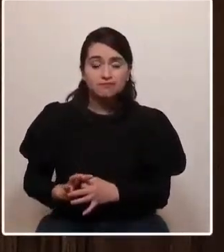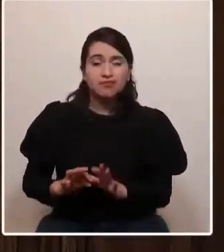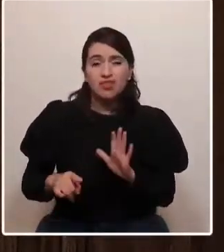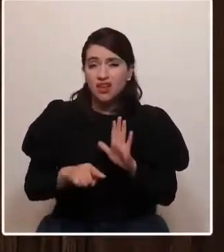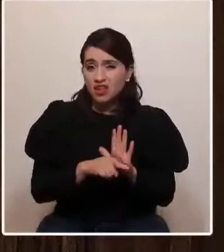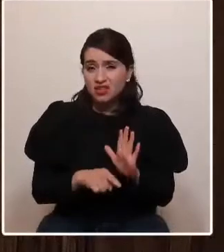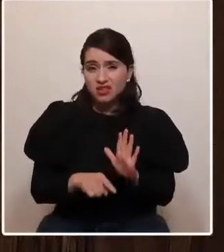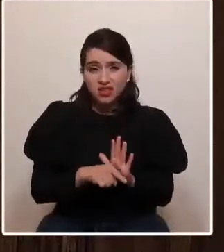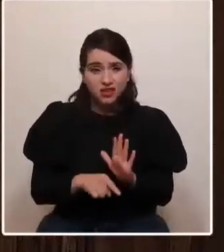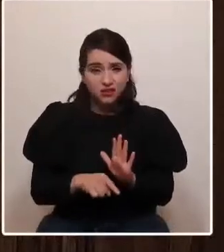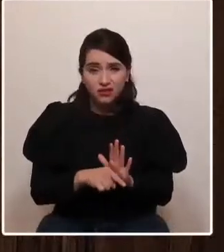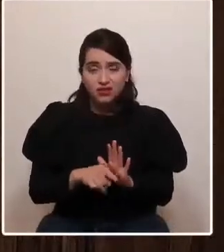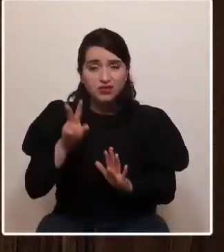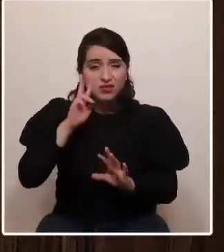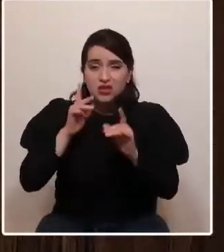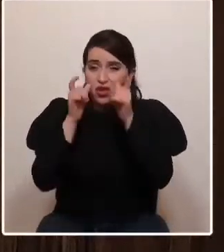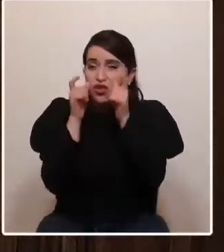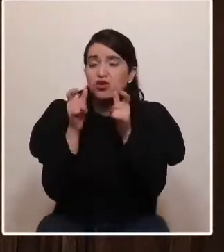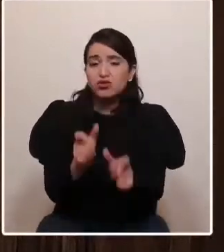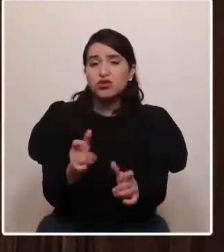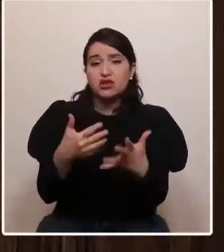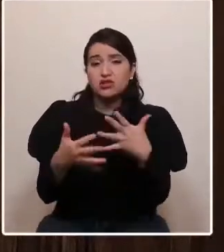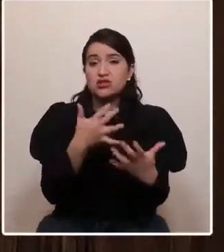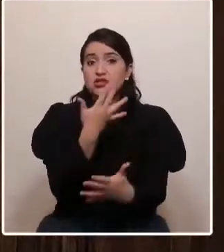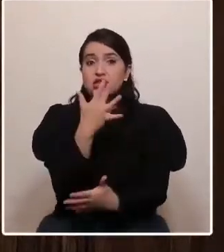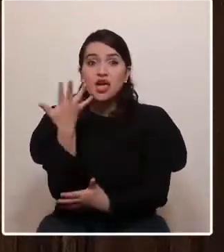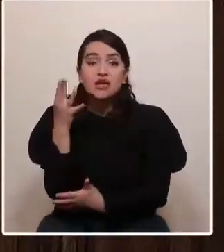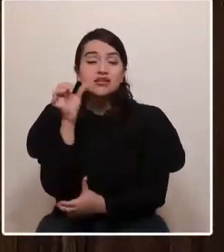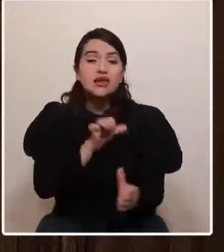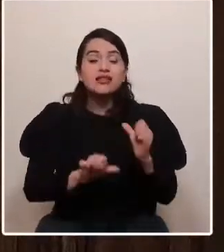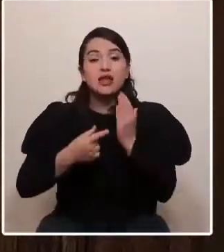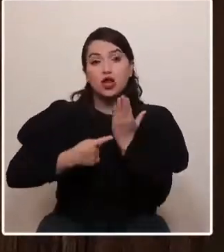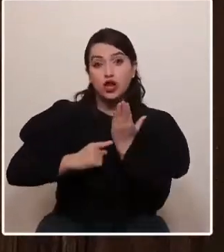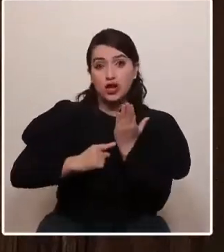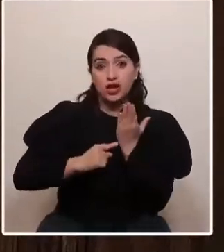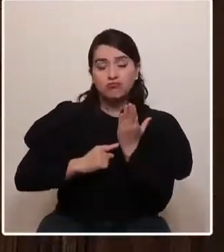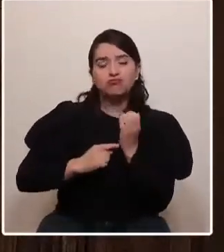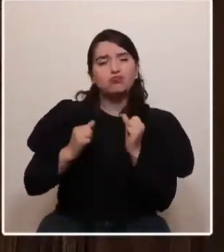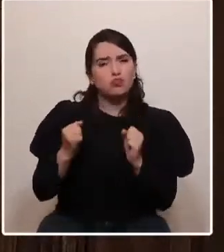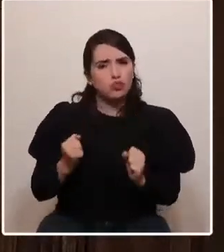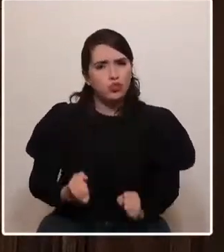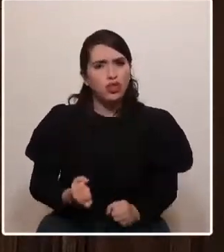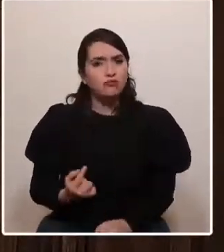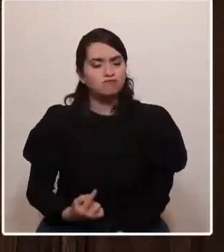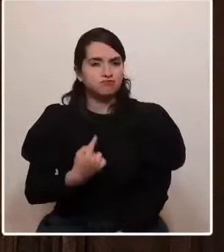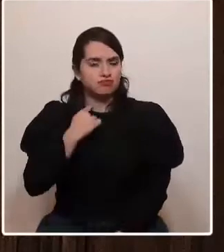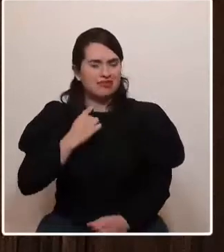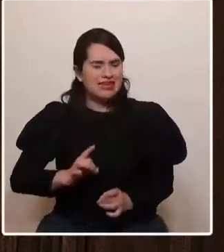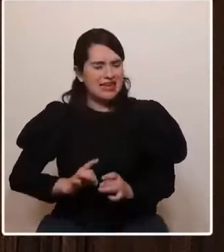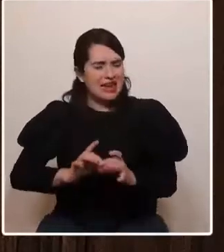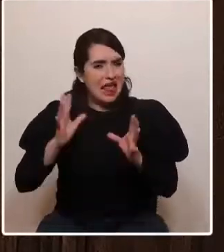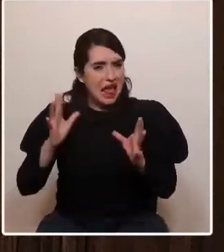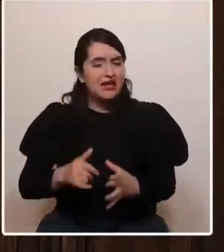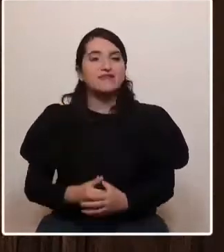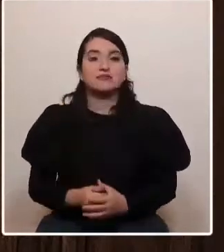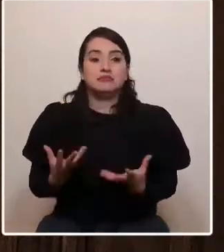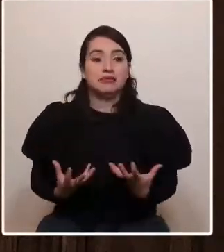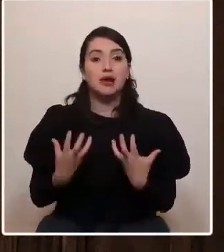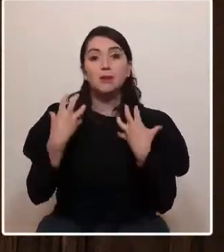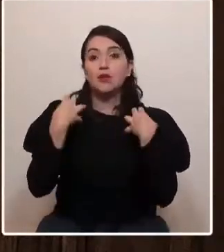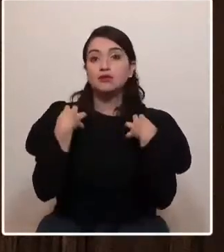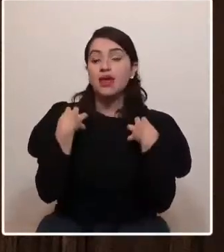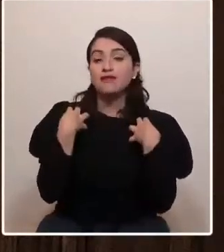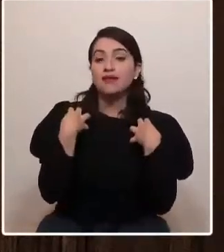negativas de la desregulación del desarrollo de las ciencias y tecnologías nos pueden afectar gravemente. La responsabilidad en